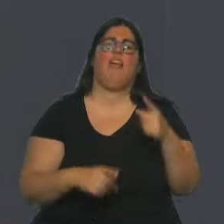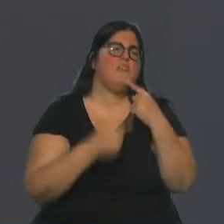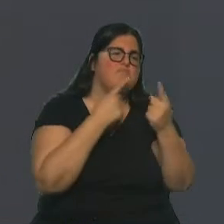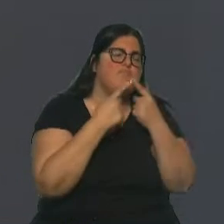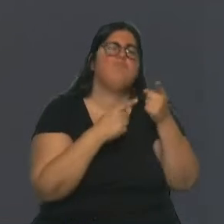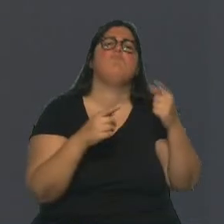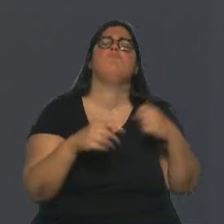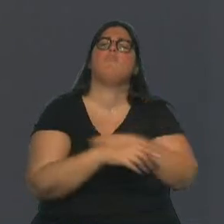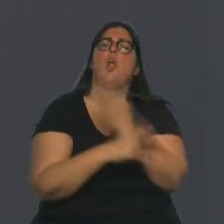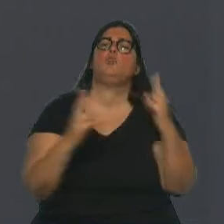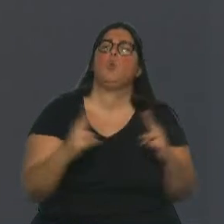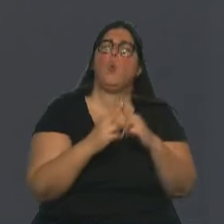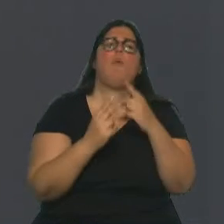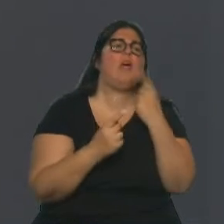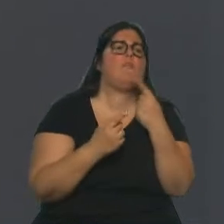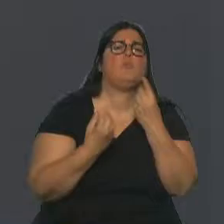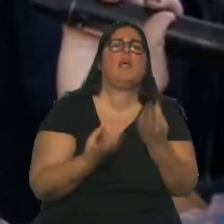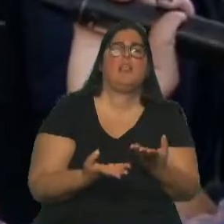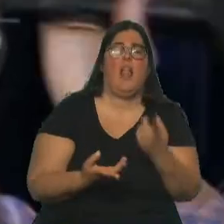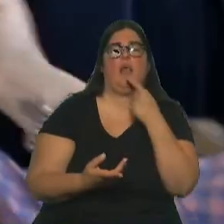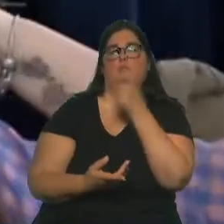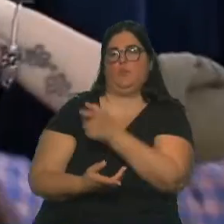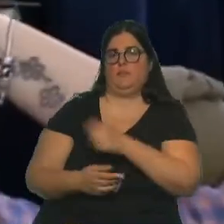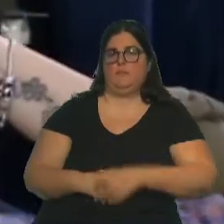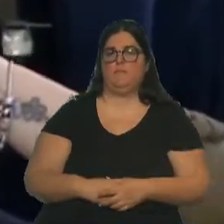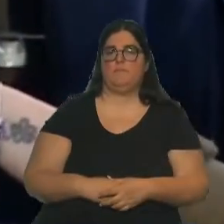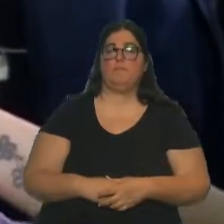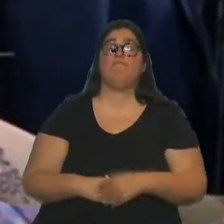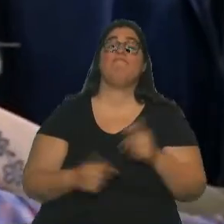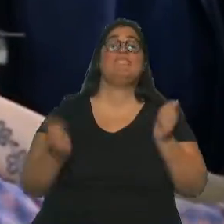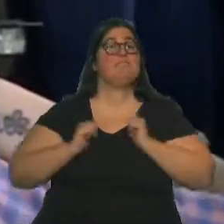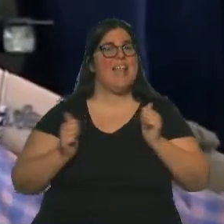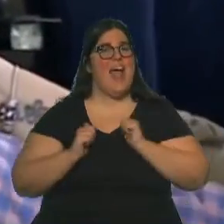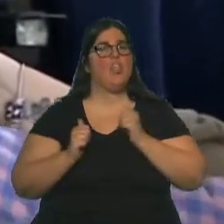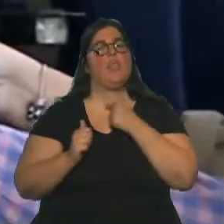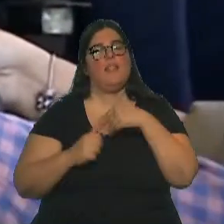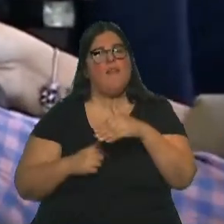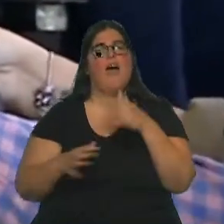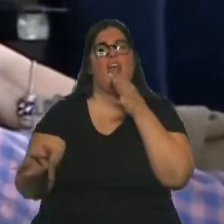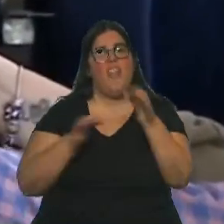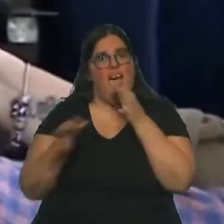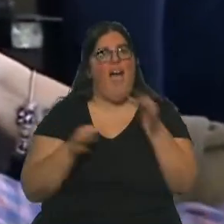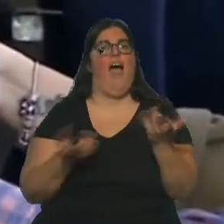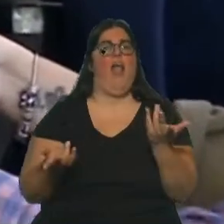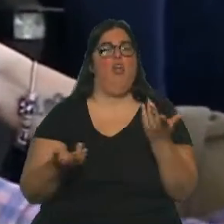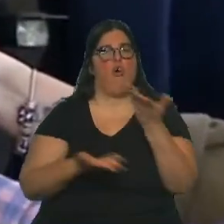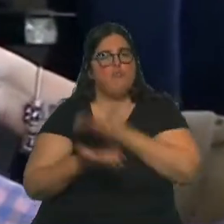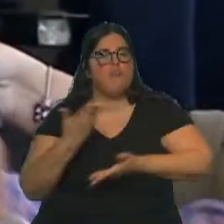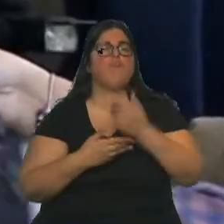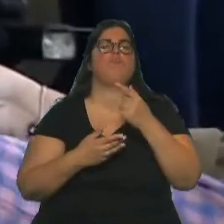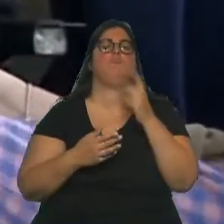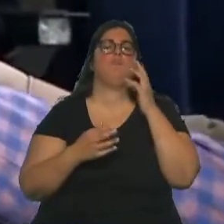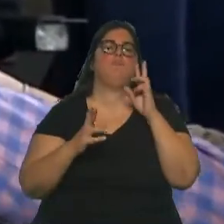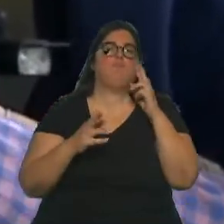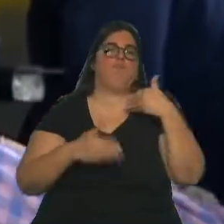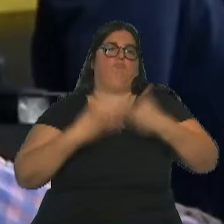cumbre del Mercosur y esto dijo. Se espera mucho diálogo, se espera que podamos avanzar.